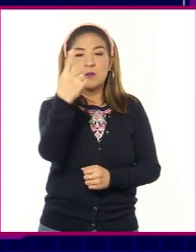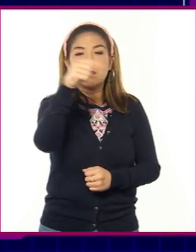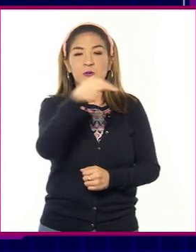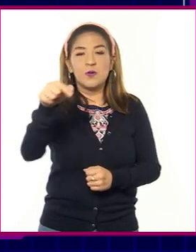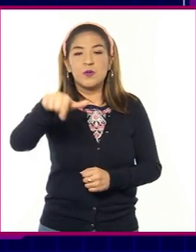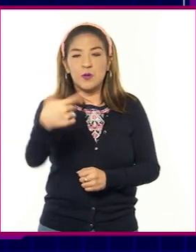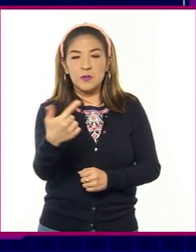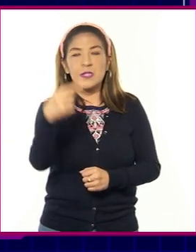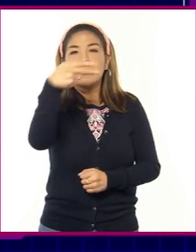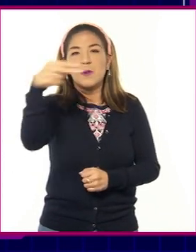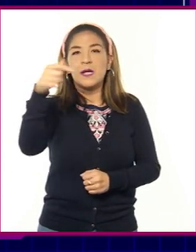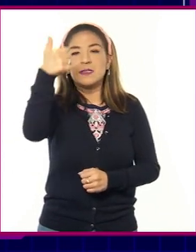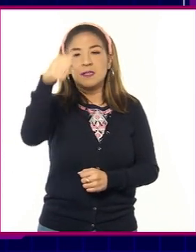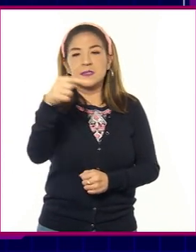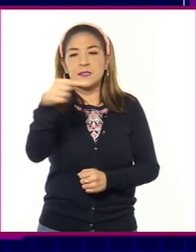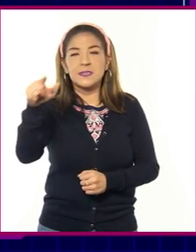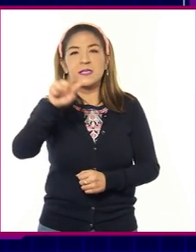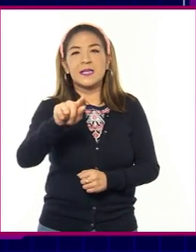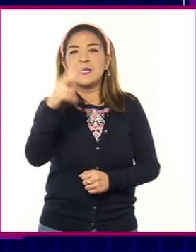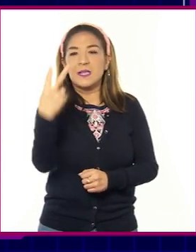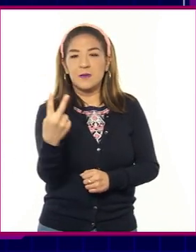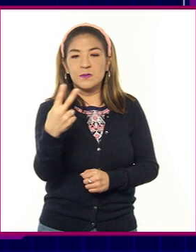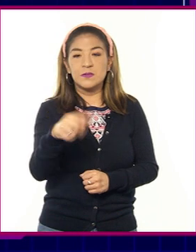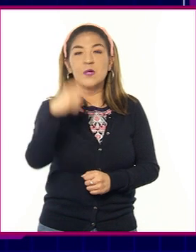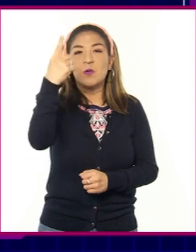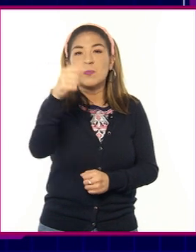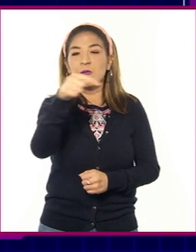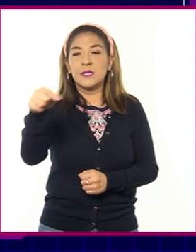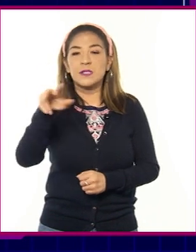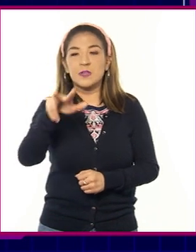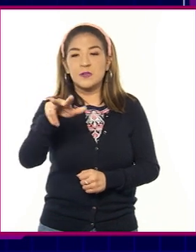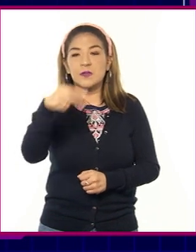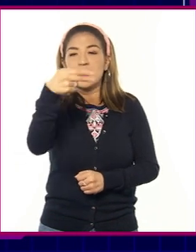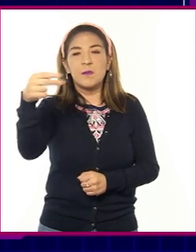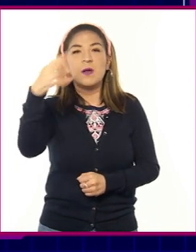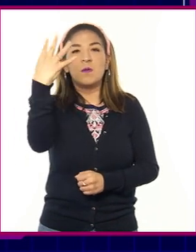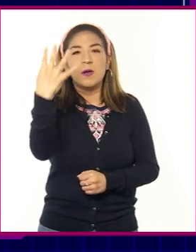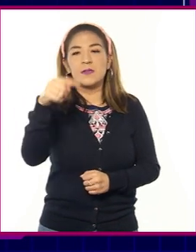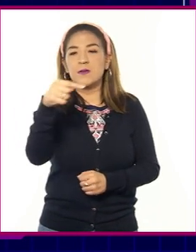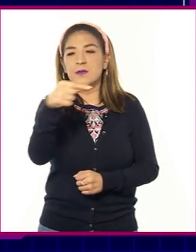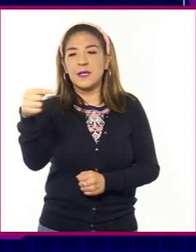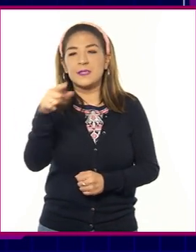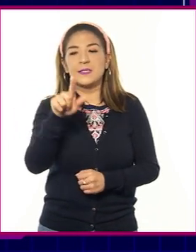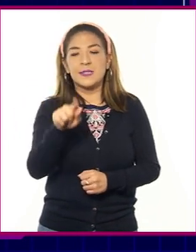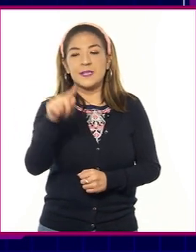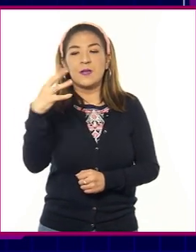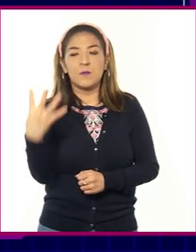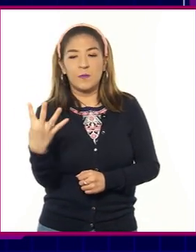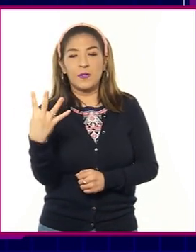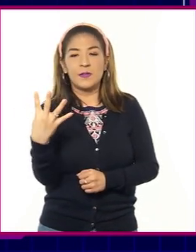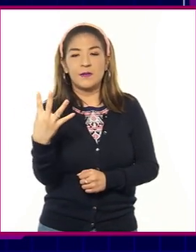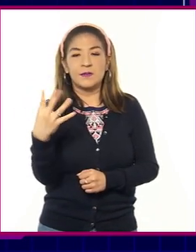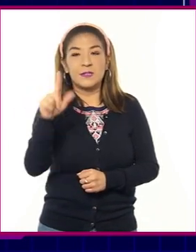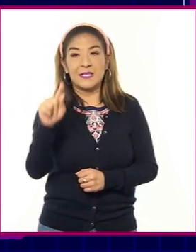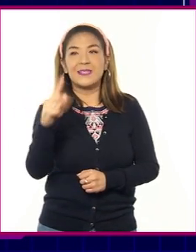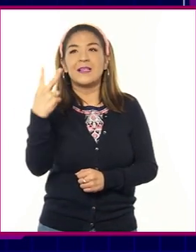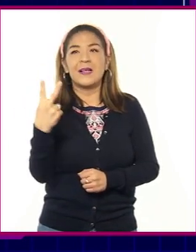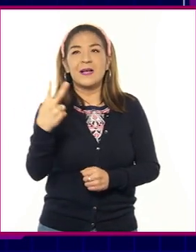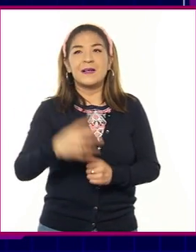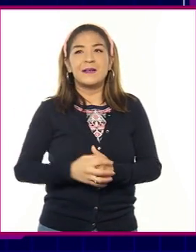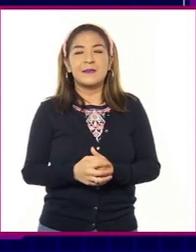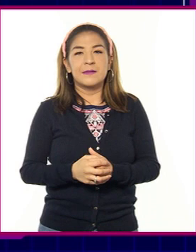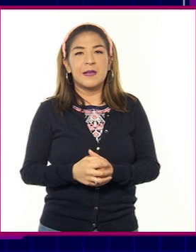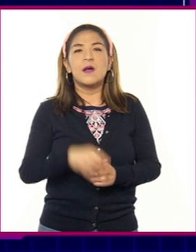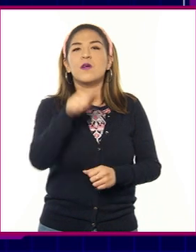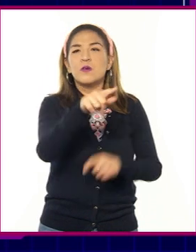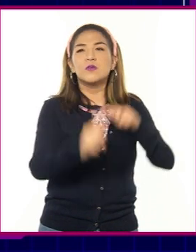a 6/72 y un 18avo igual a 4/72. Al sumar las fracciones